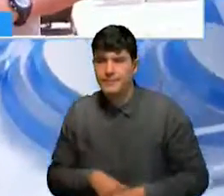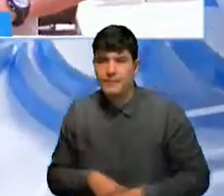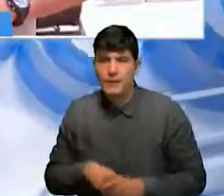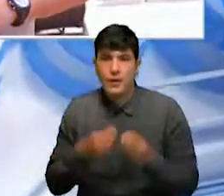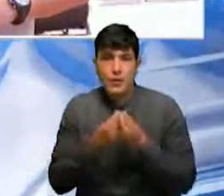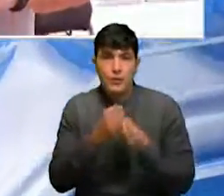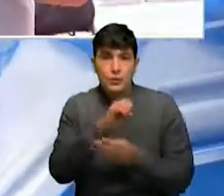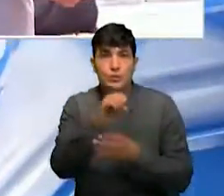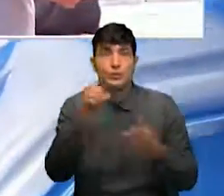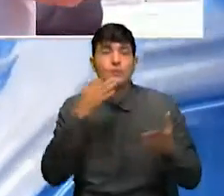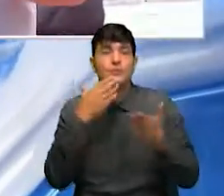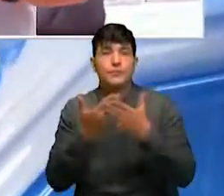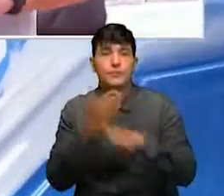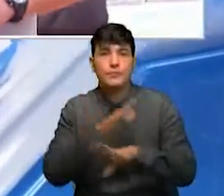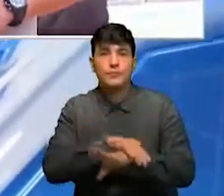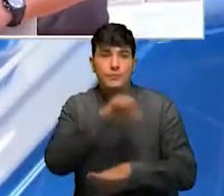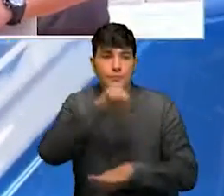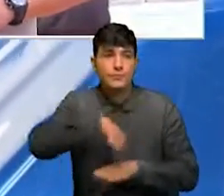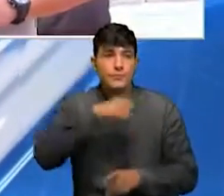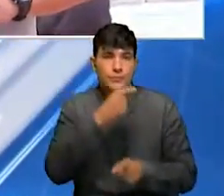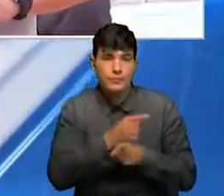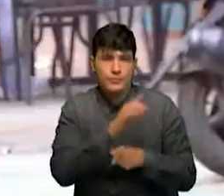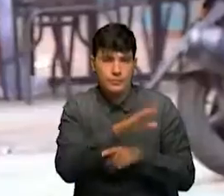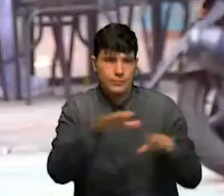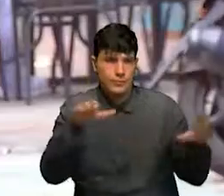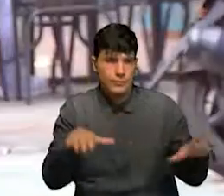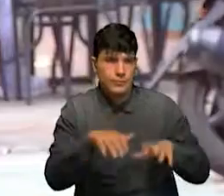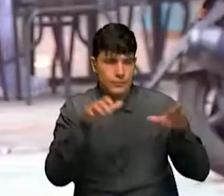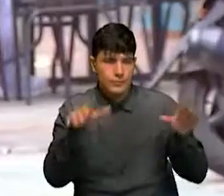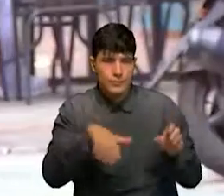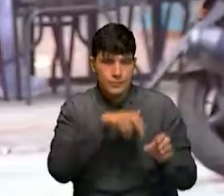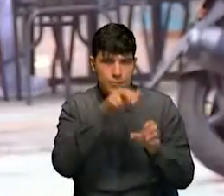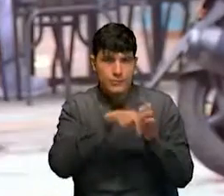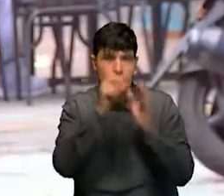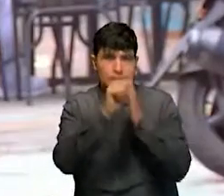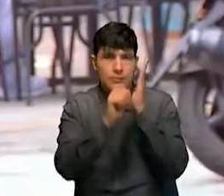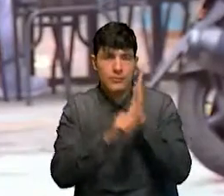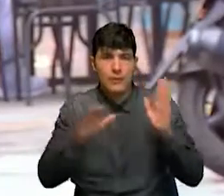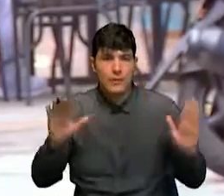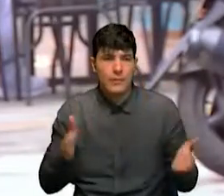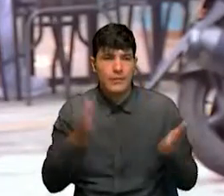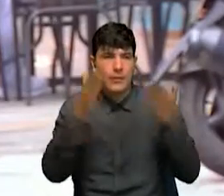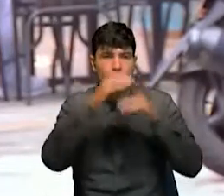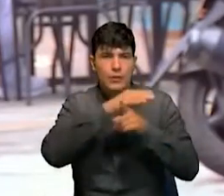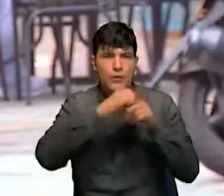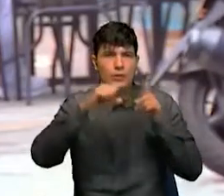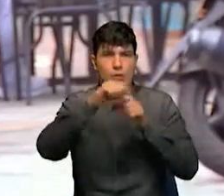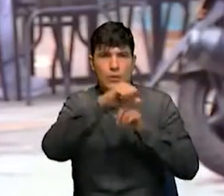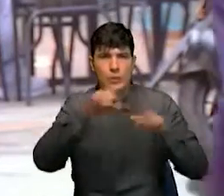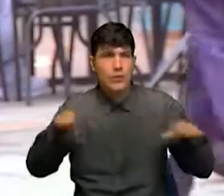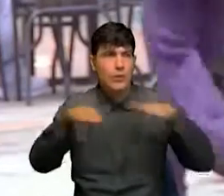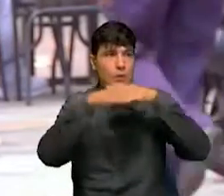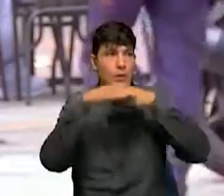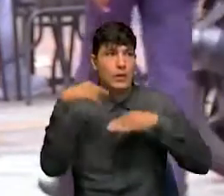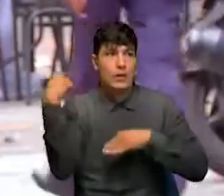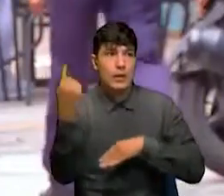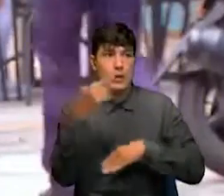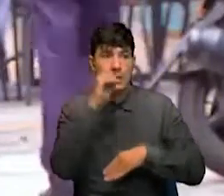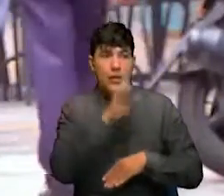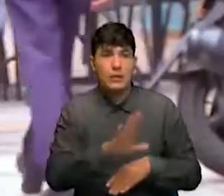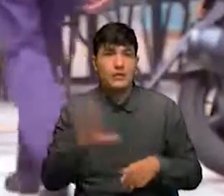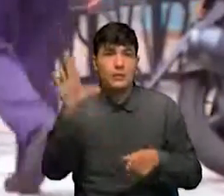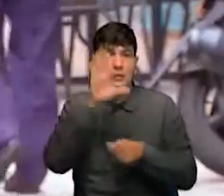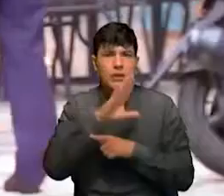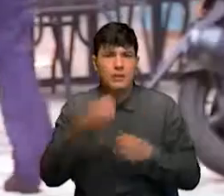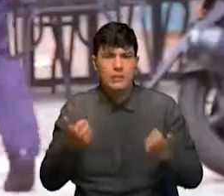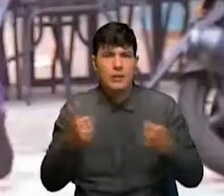Compañeros, ¿qué tal? Buenas tardes. Pues esta actividad hace parte del programa de emprendimiento colectivo de prosperidad social a nivel nacional. En Norte de Santander se benefician alrededor